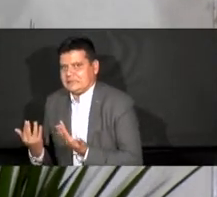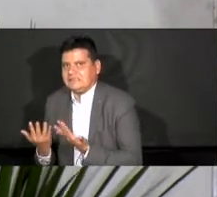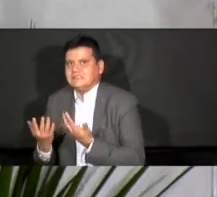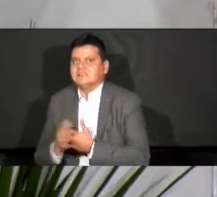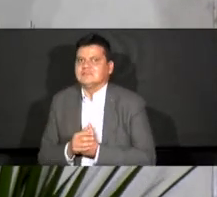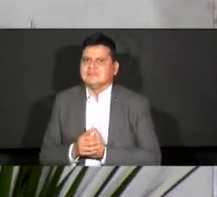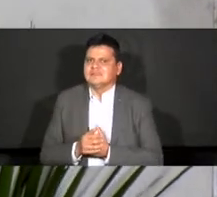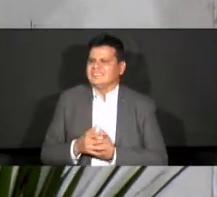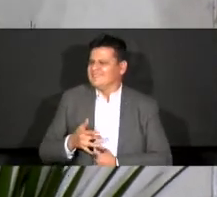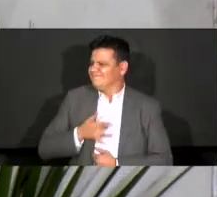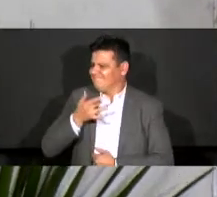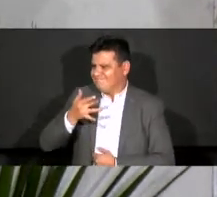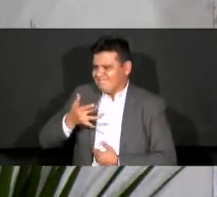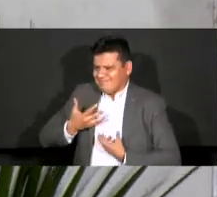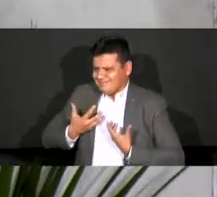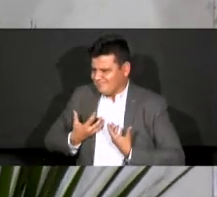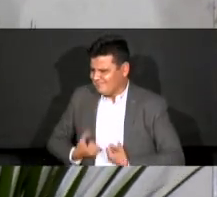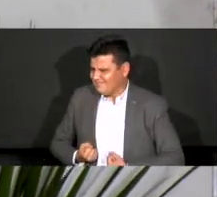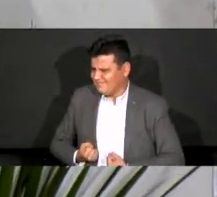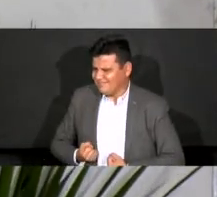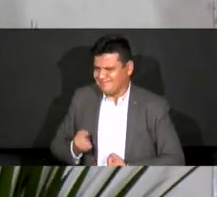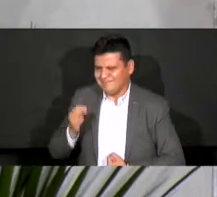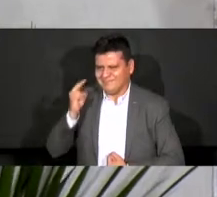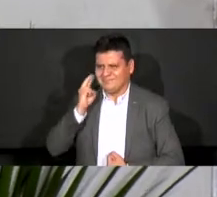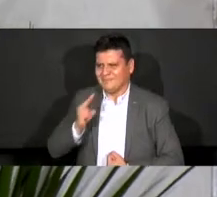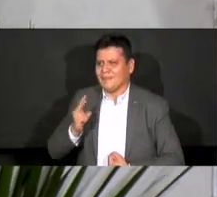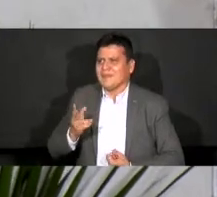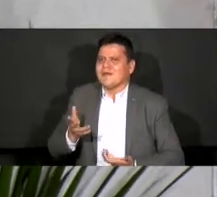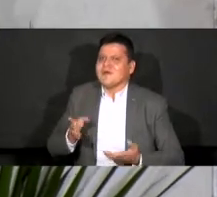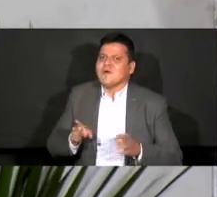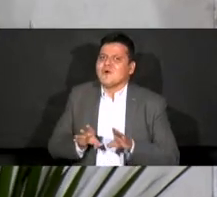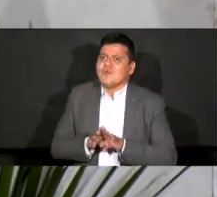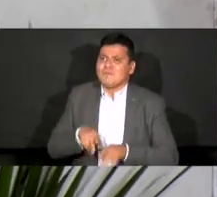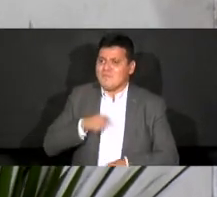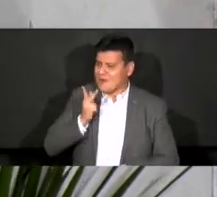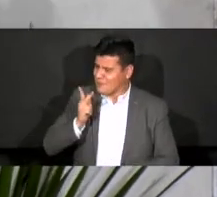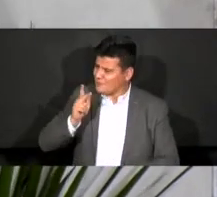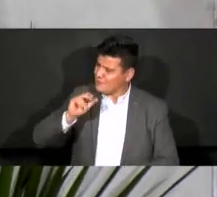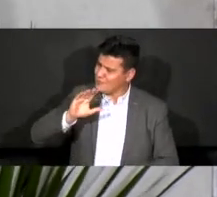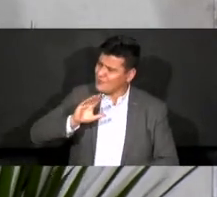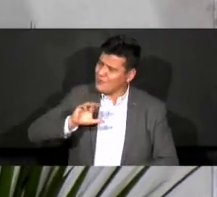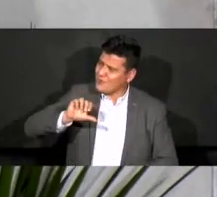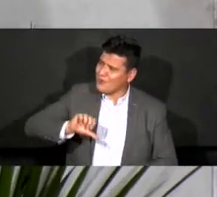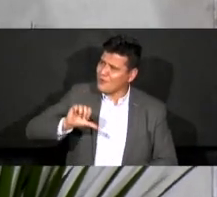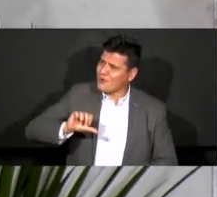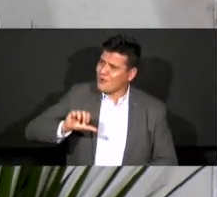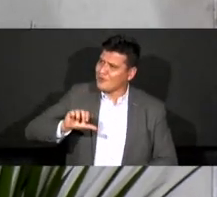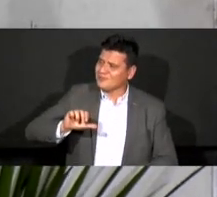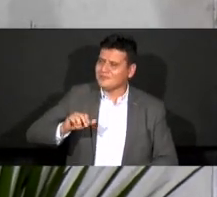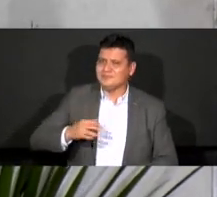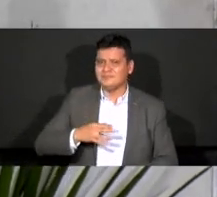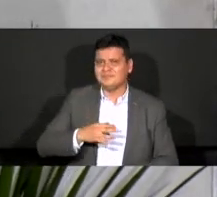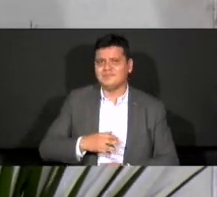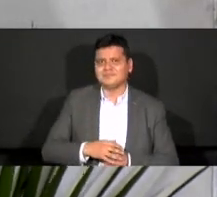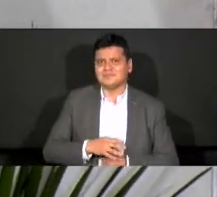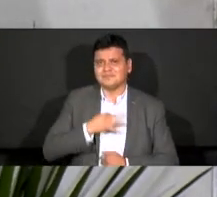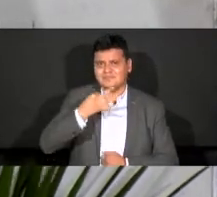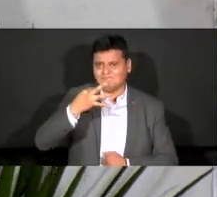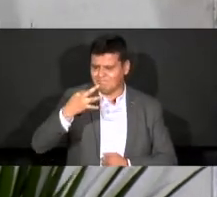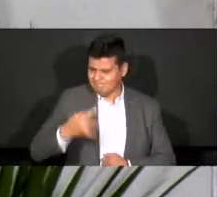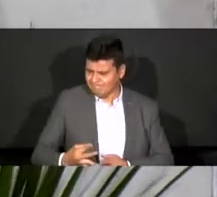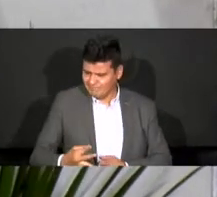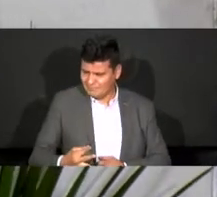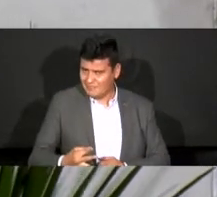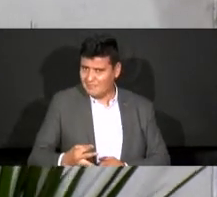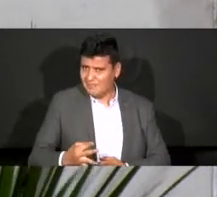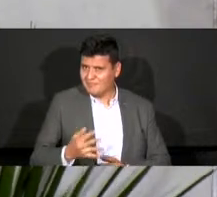engaño, duele la omisión, duele el costo de no hacer, pero hoy vengo aquí con ustedes para decirle, el día de hoy le